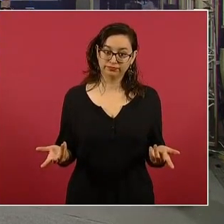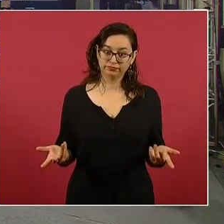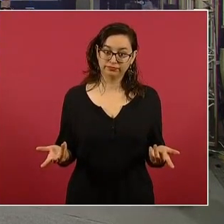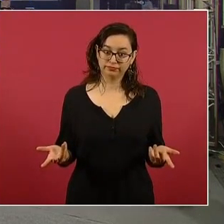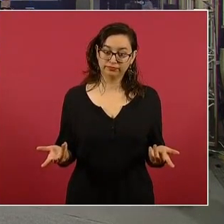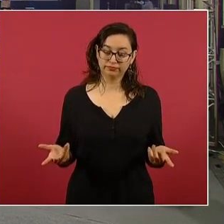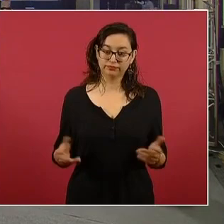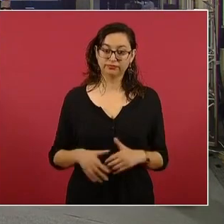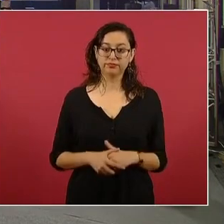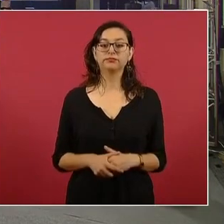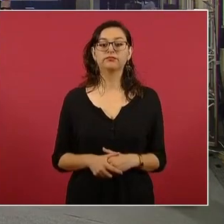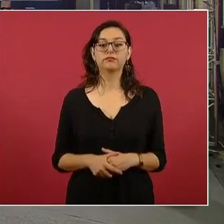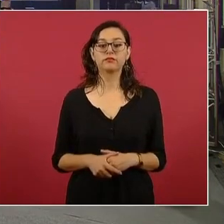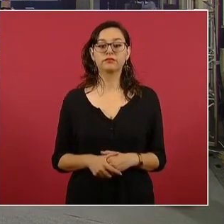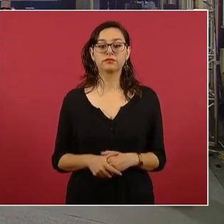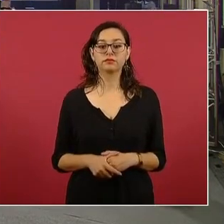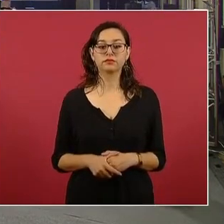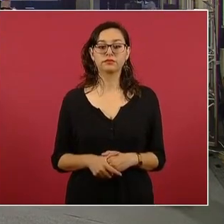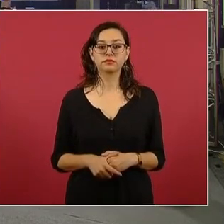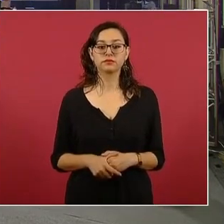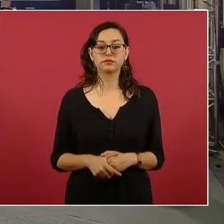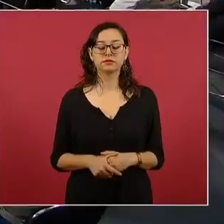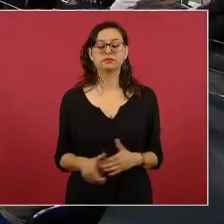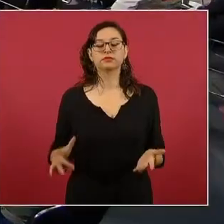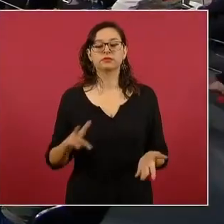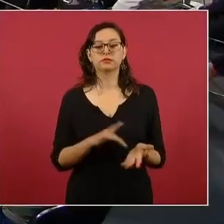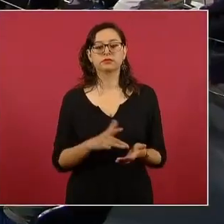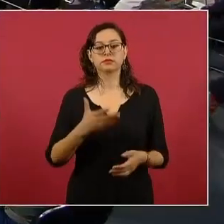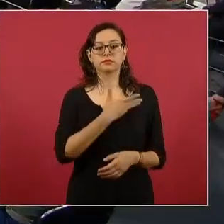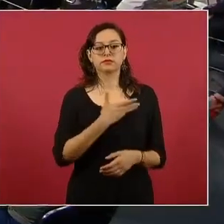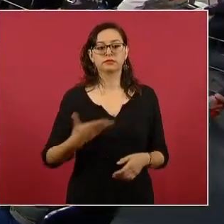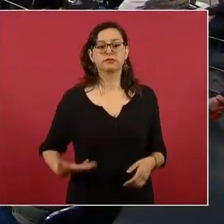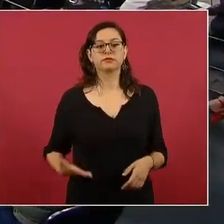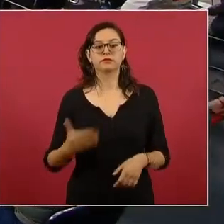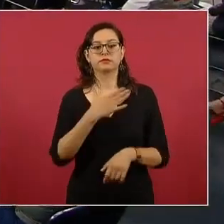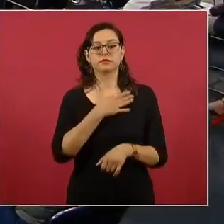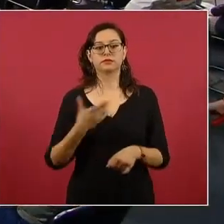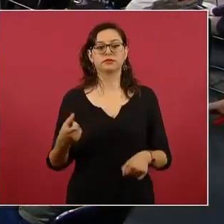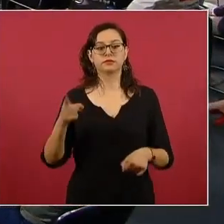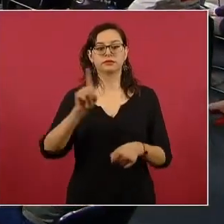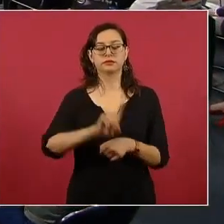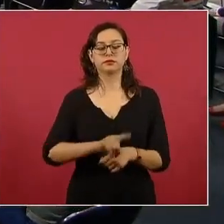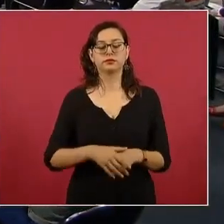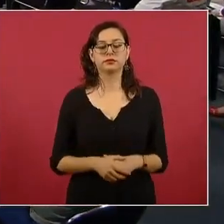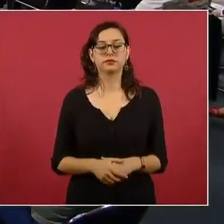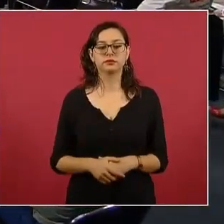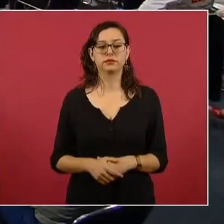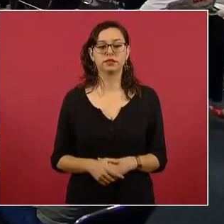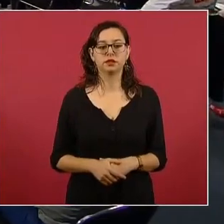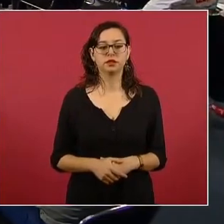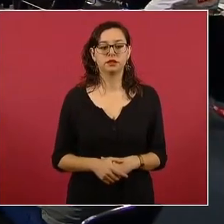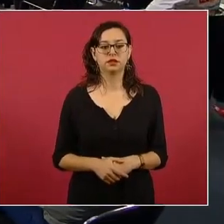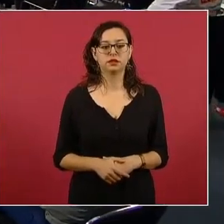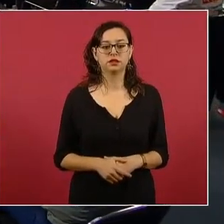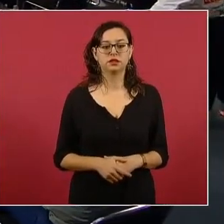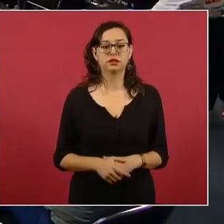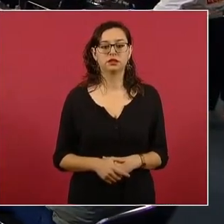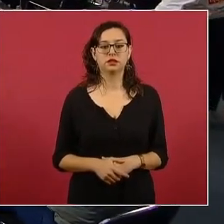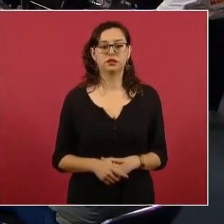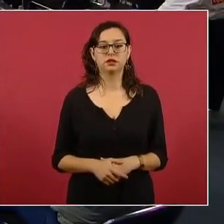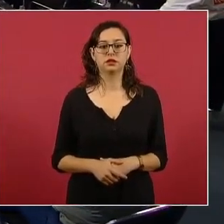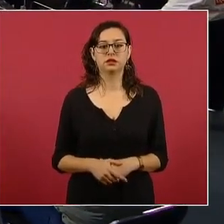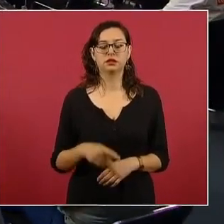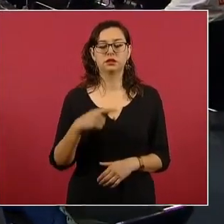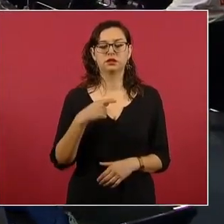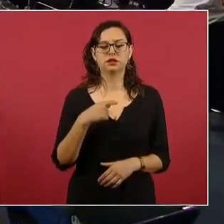Gracias, señor presidente. Buenos días. Señor presidente, buenos días a todos los presentes. Elías Fernández,